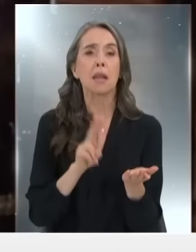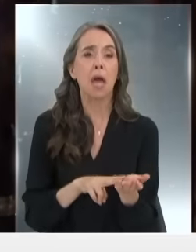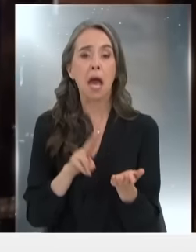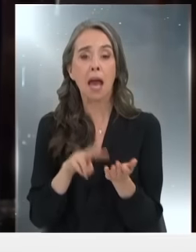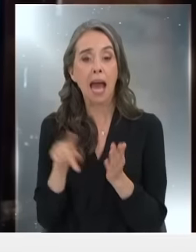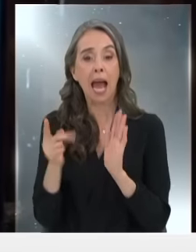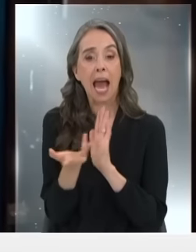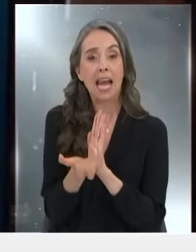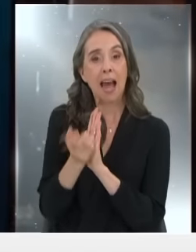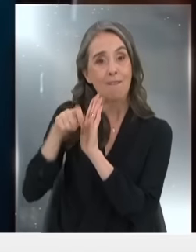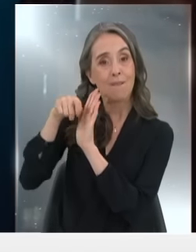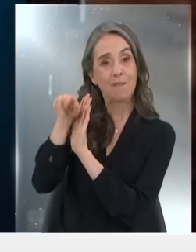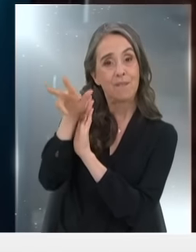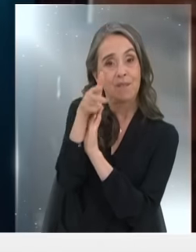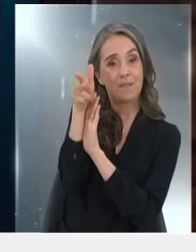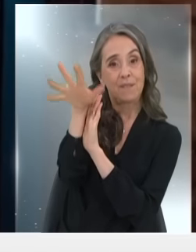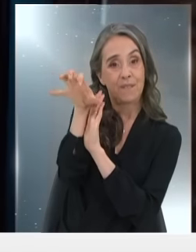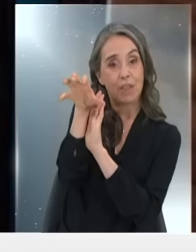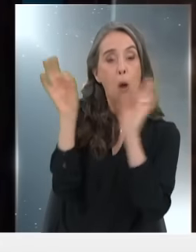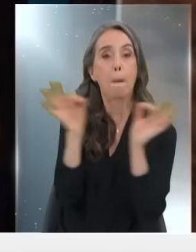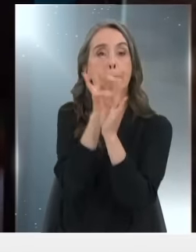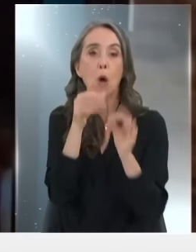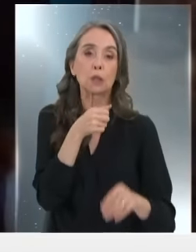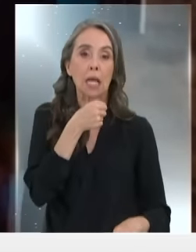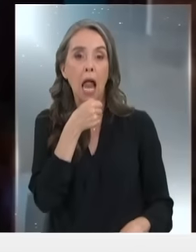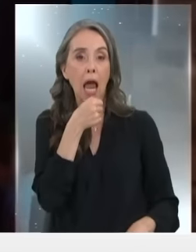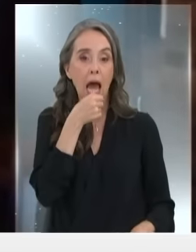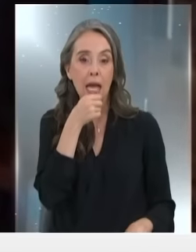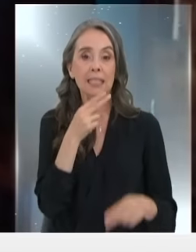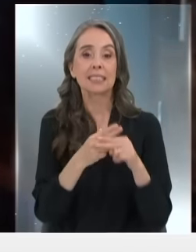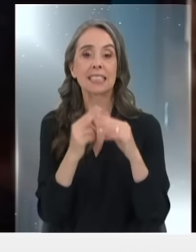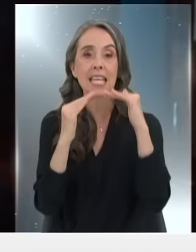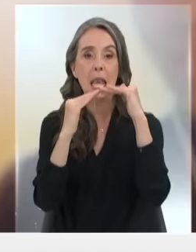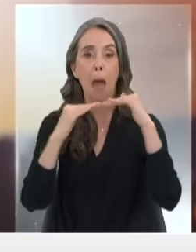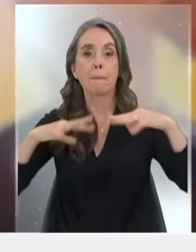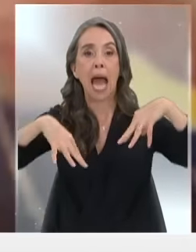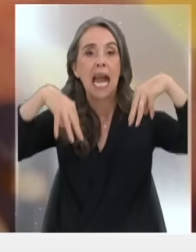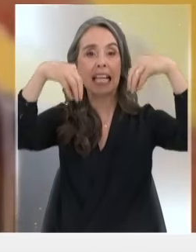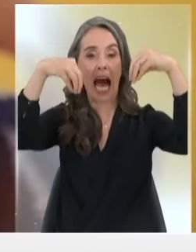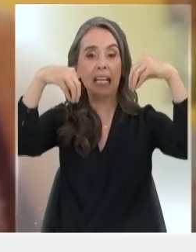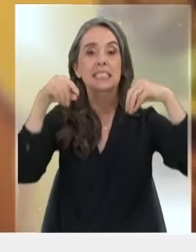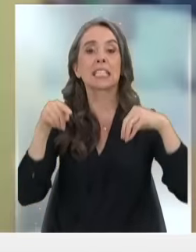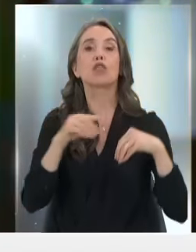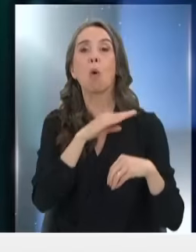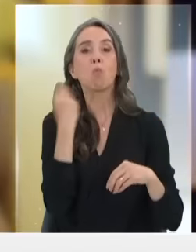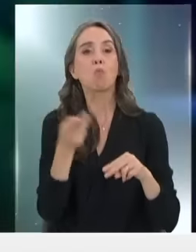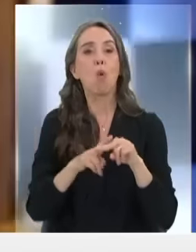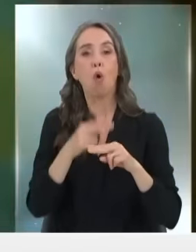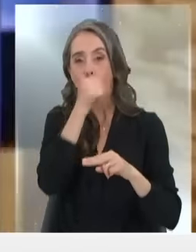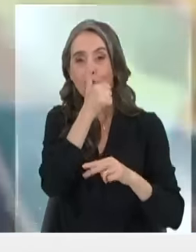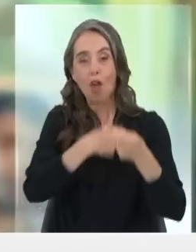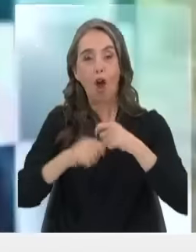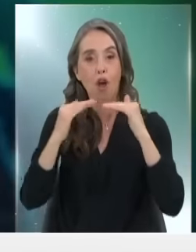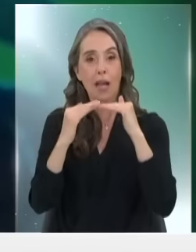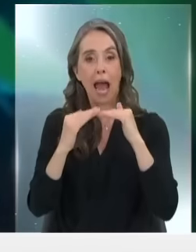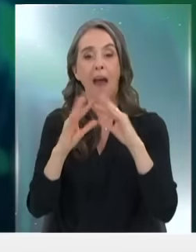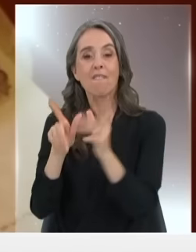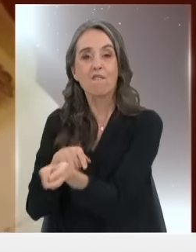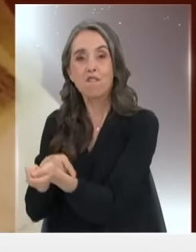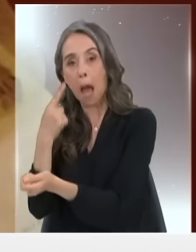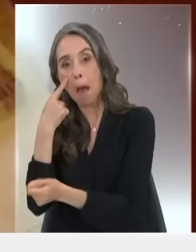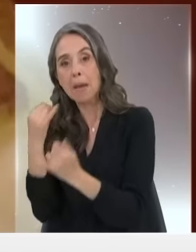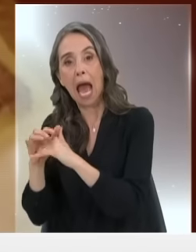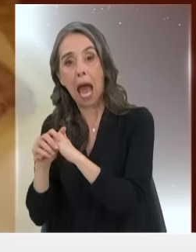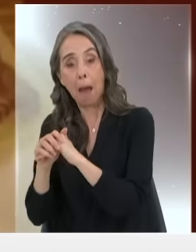Este registro corresponde a un videoclip realizado en el llamado Castillo o Narco Mausoleo que construyeron los cercanos a